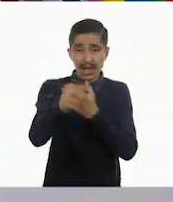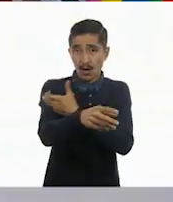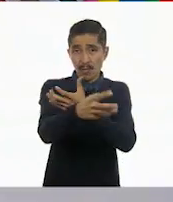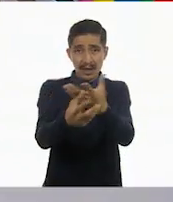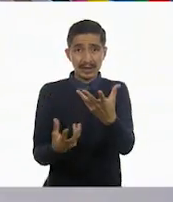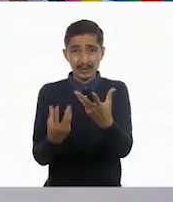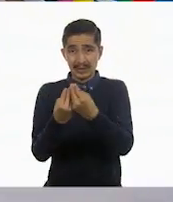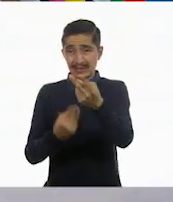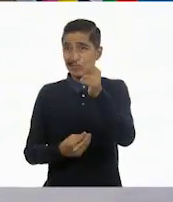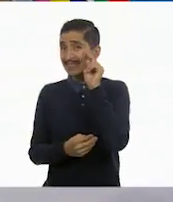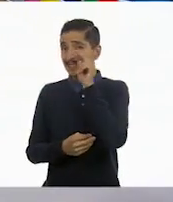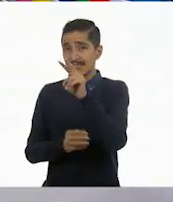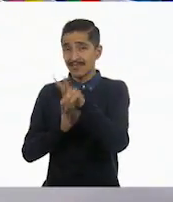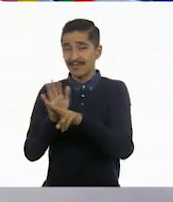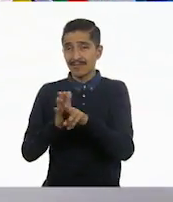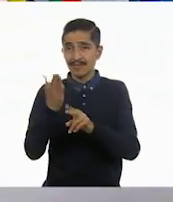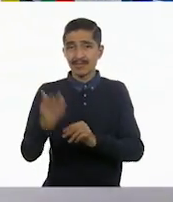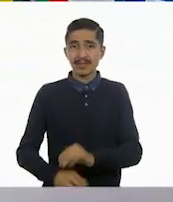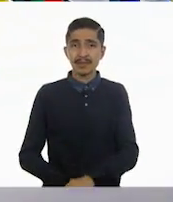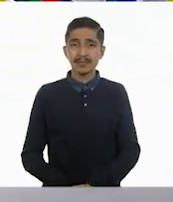acompáñenos. Les va a gustar.